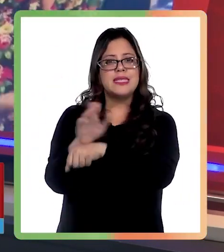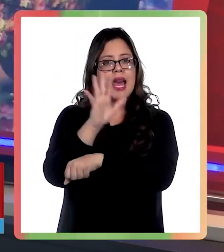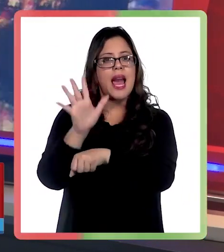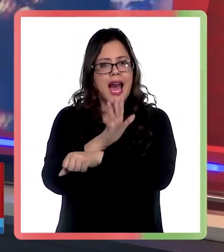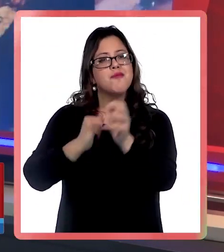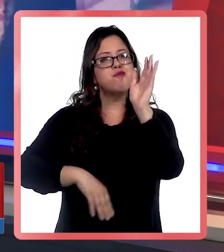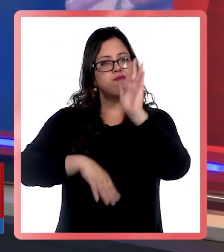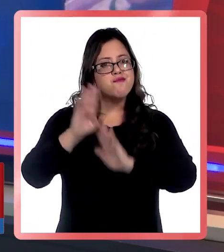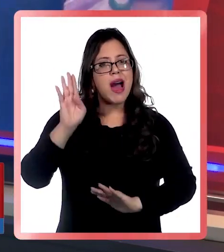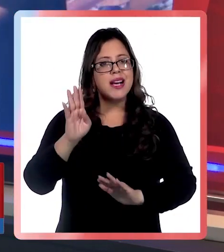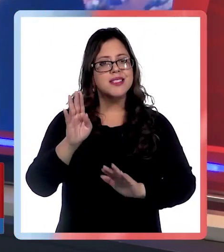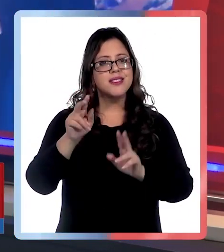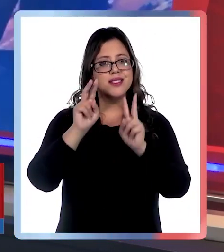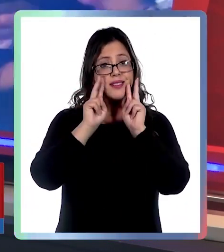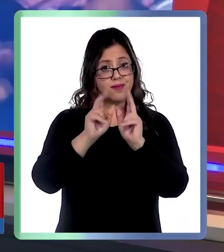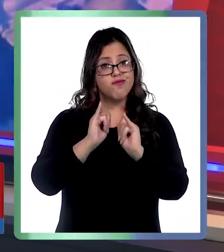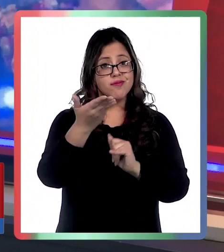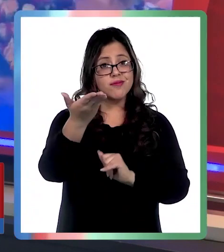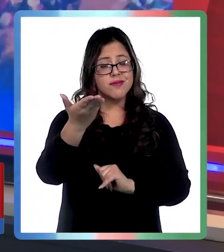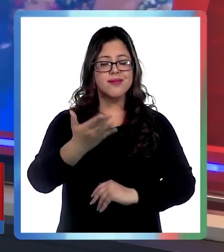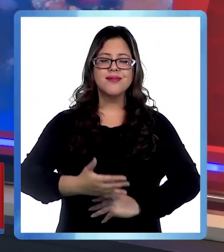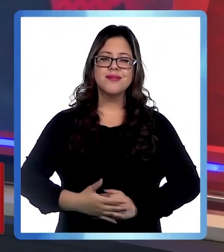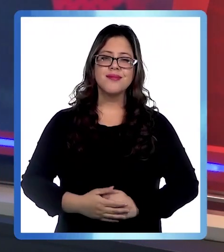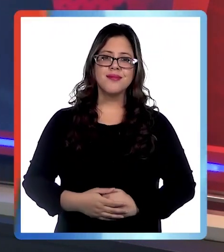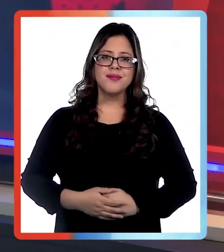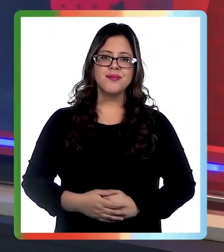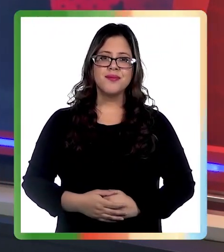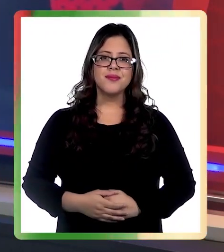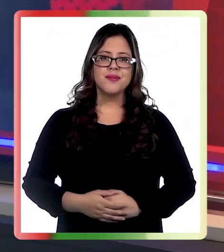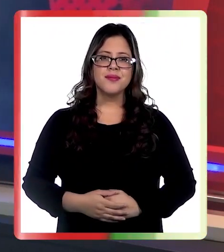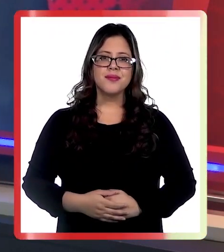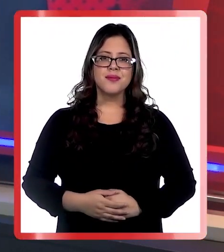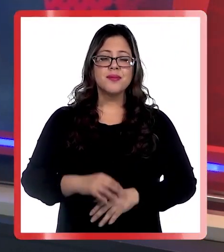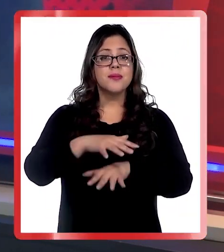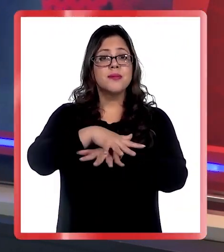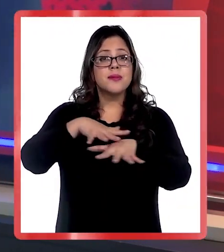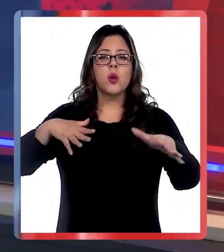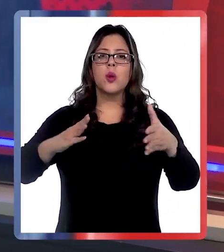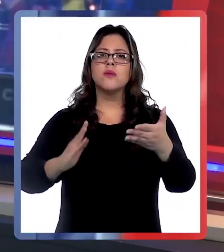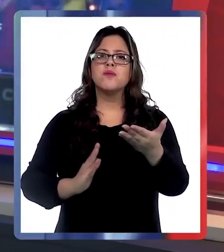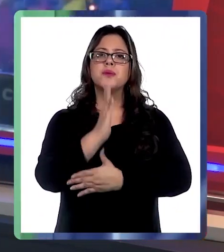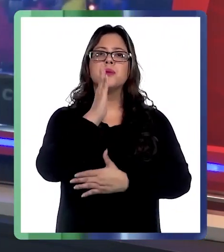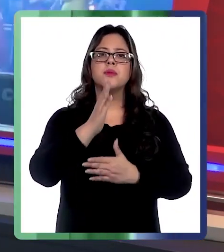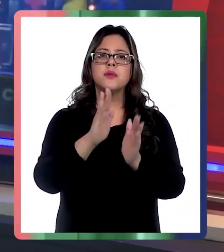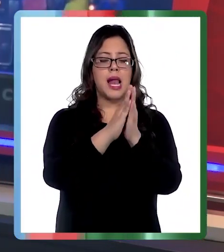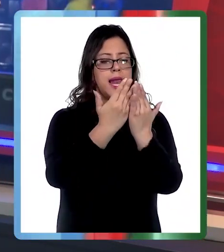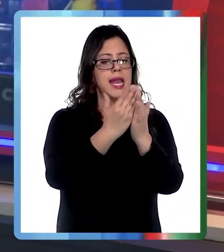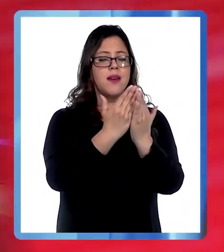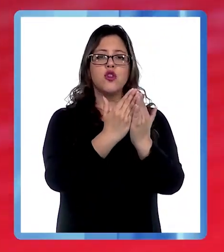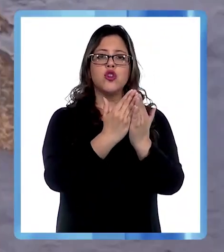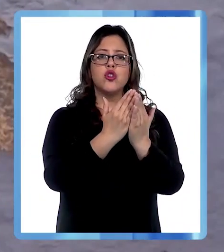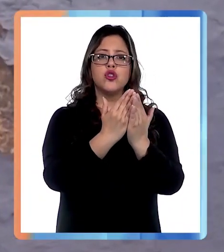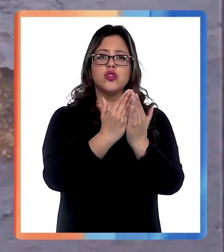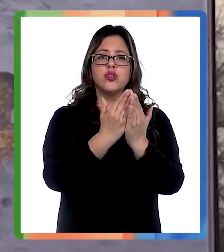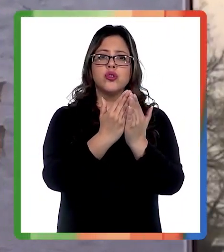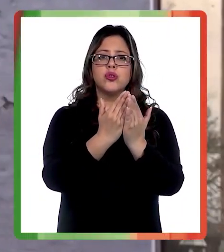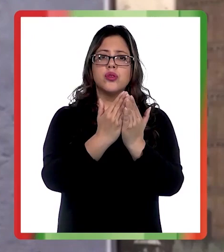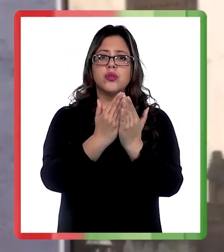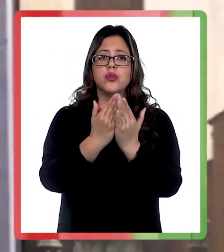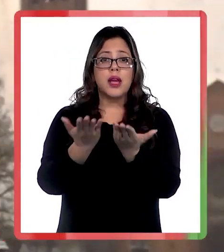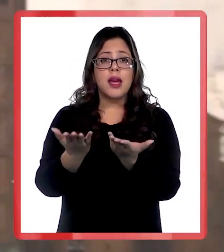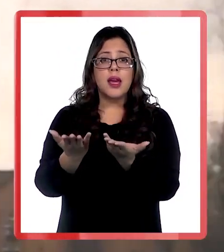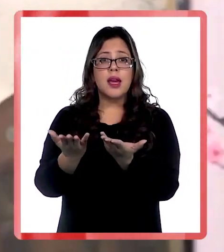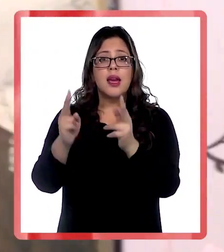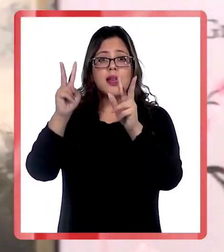se ha llenado de arte con poemas con música y teatro y más panoramas como nos cuenta con división con la